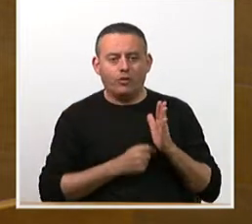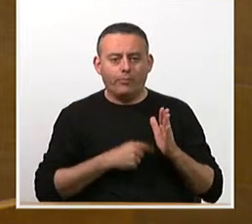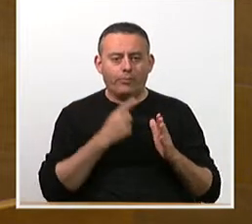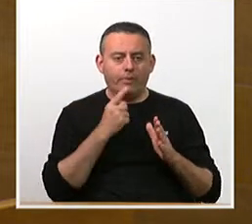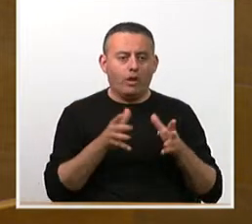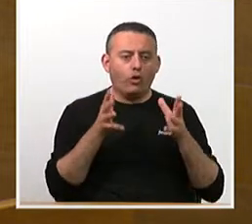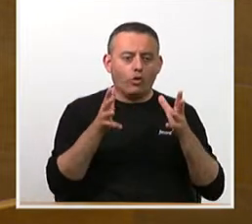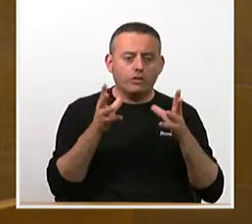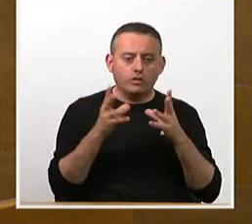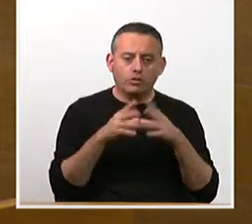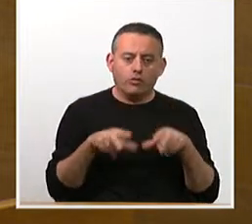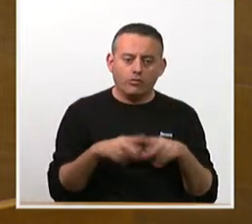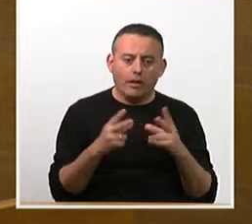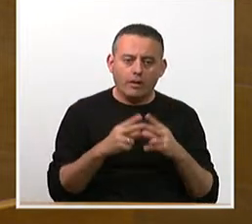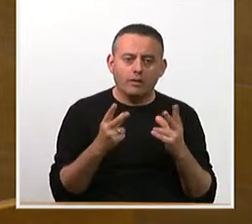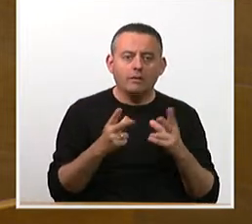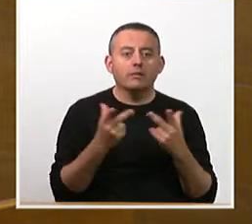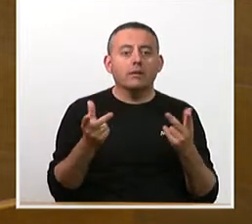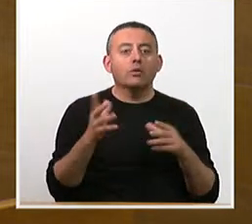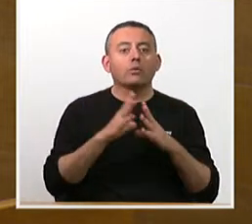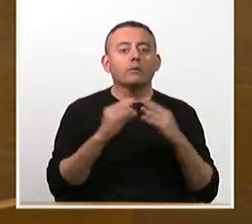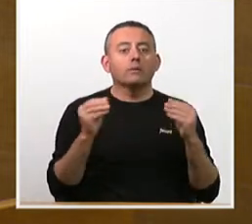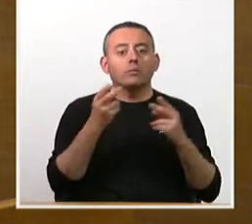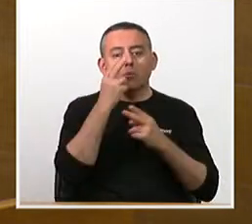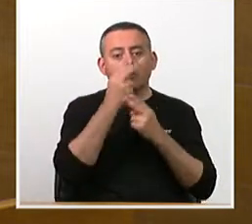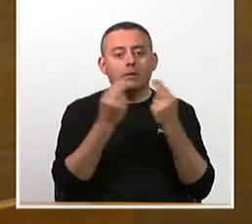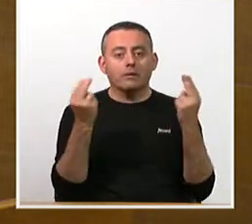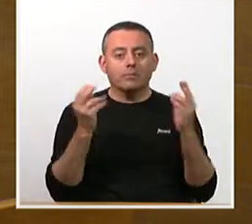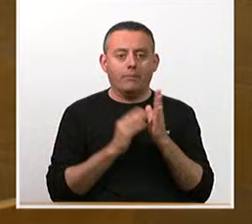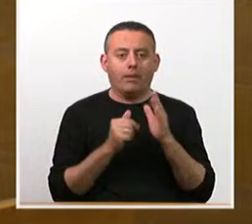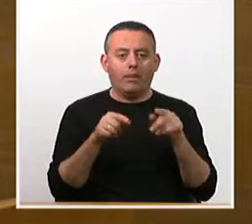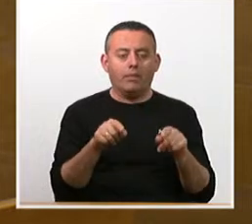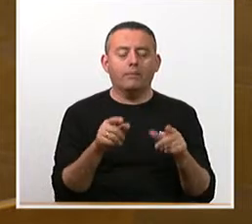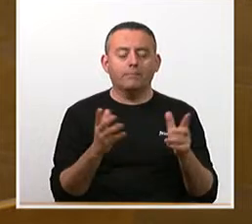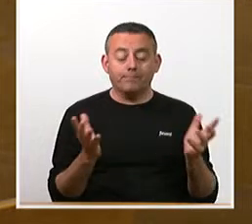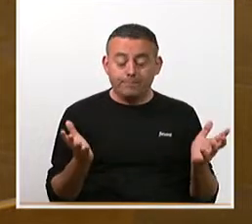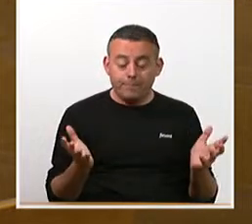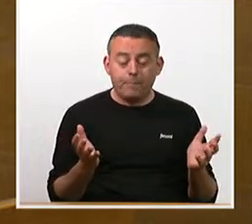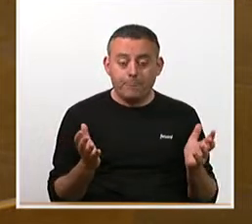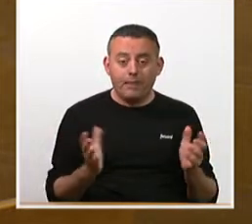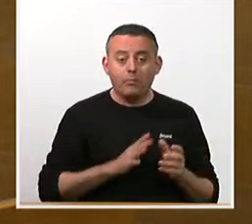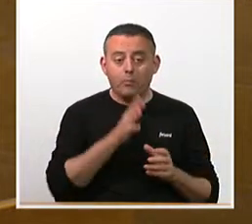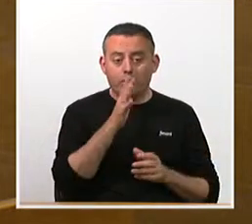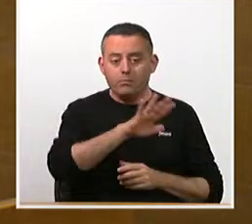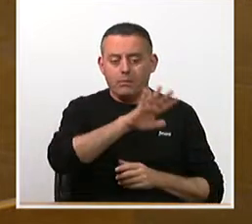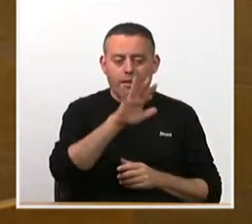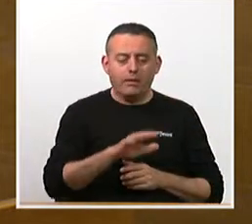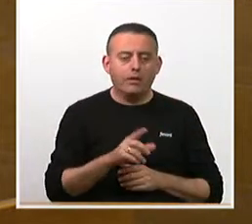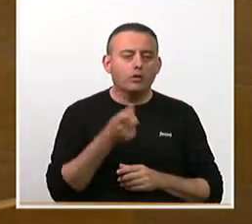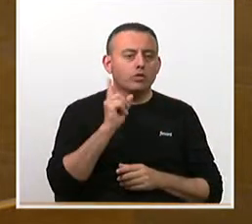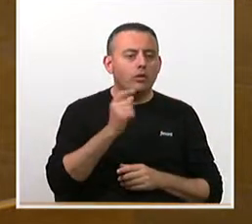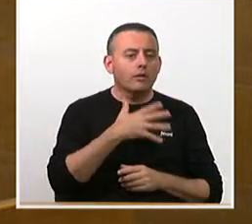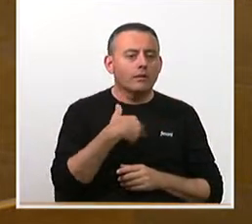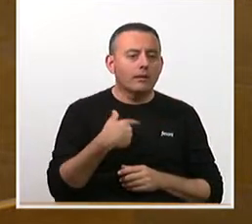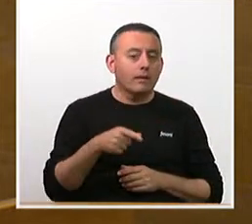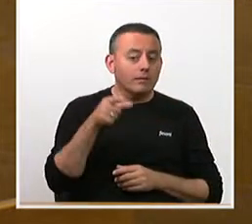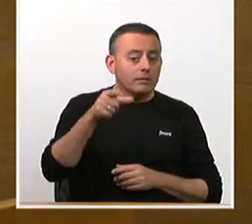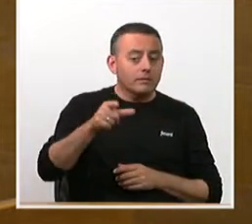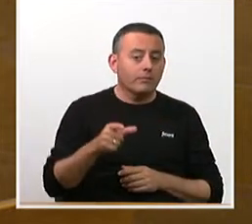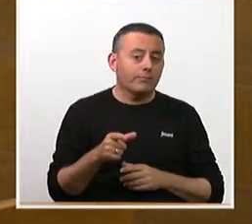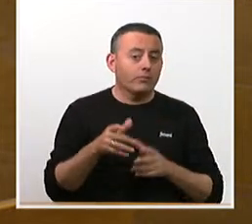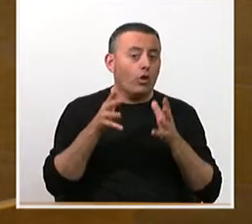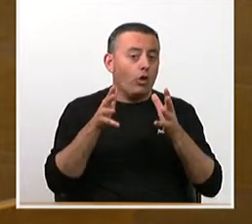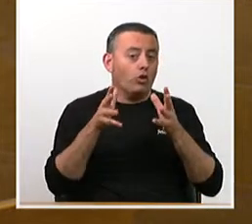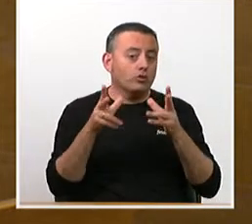social de universit públiques valci que apar Sol del cons soci Universidad de